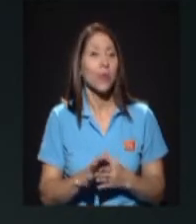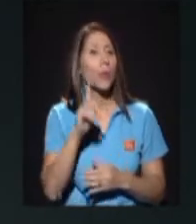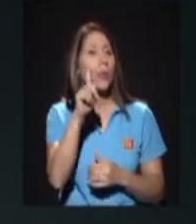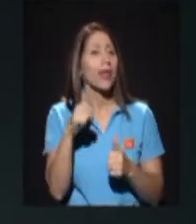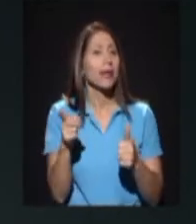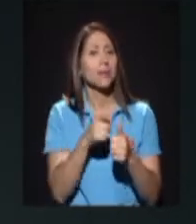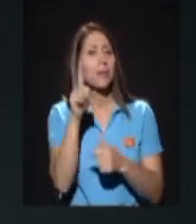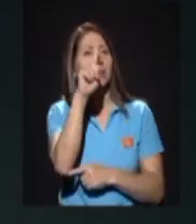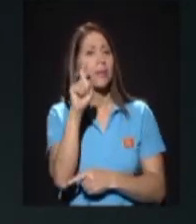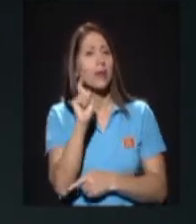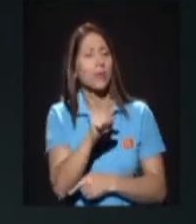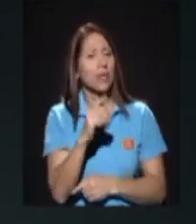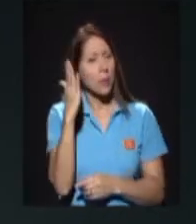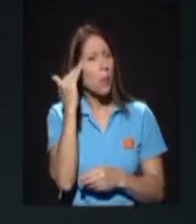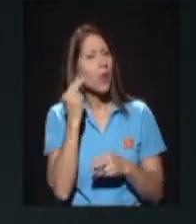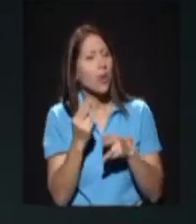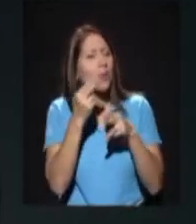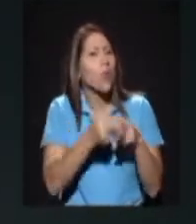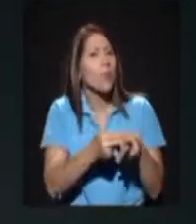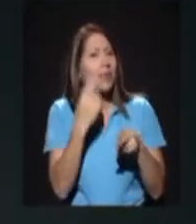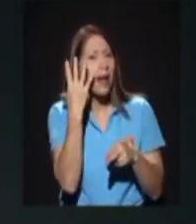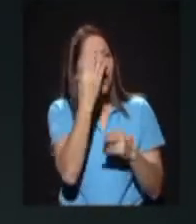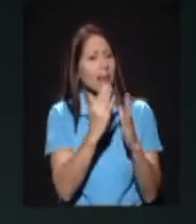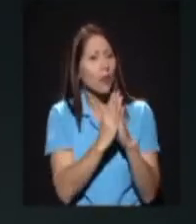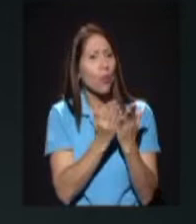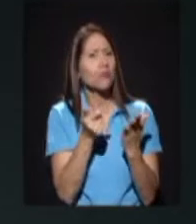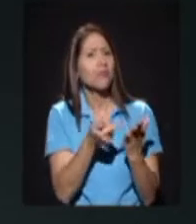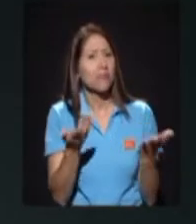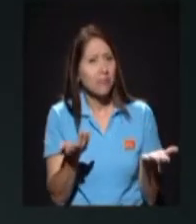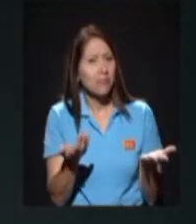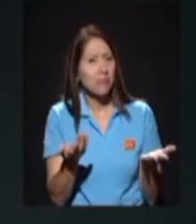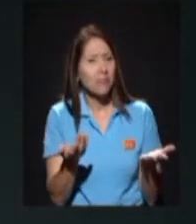primeras preguntas podría ser: ¿por qué un nombre tan lindo y tan